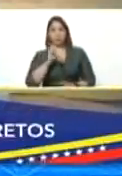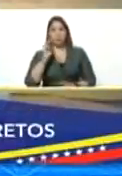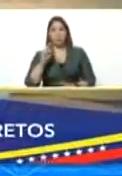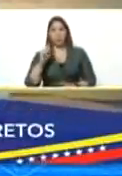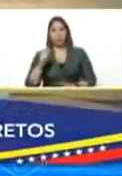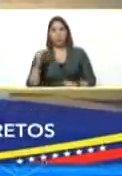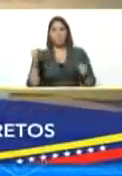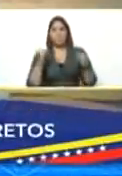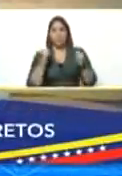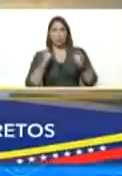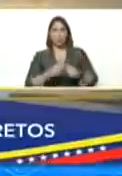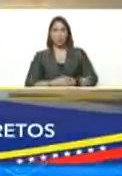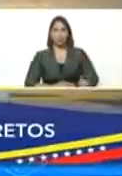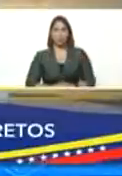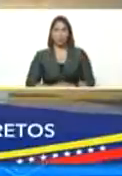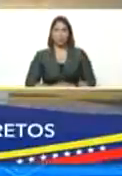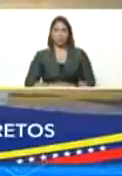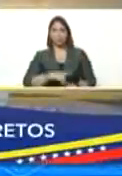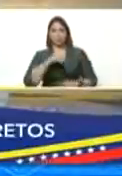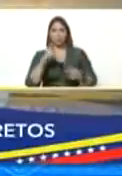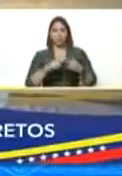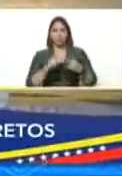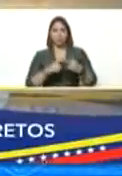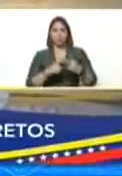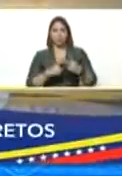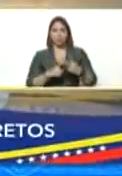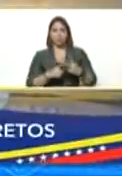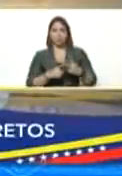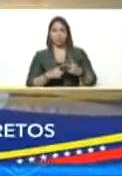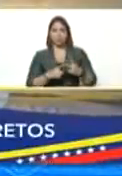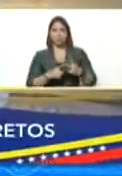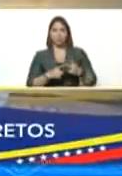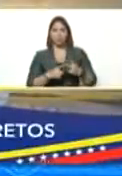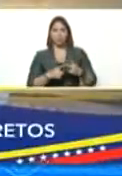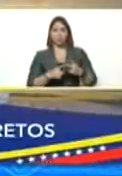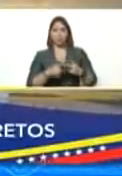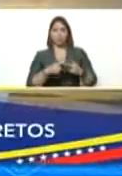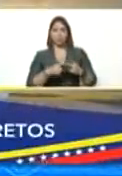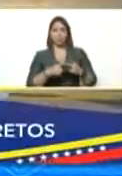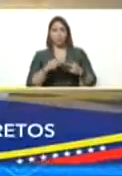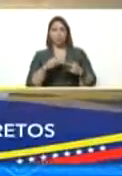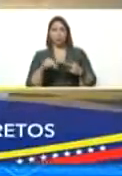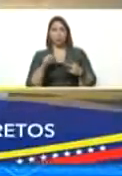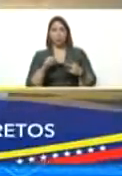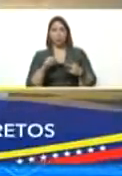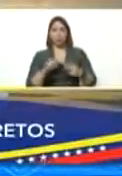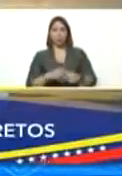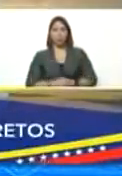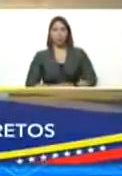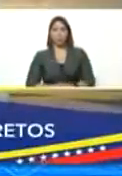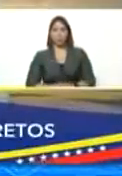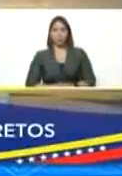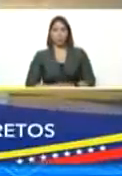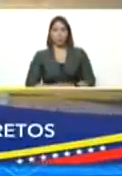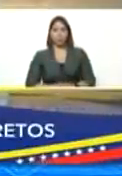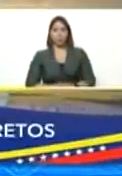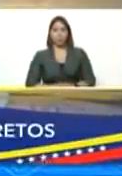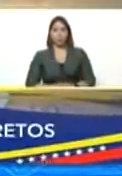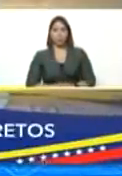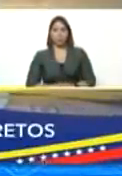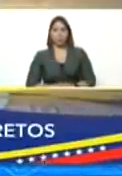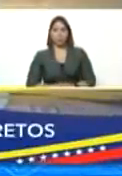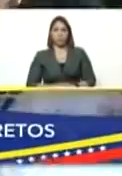Mérida. Y tenemos a Nubifred Isabel Rojas Tapia.